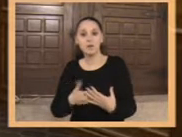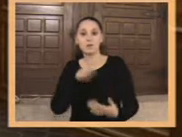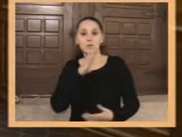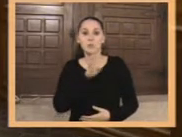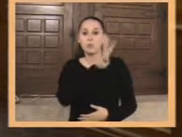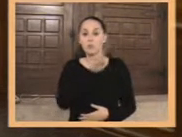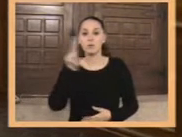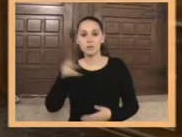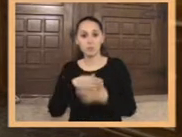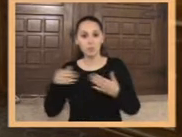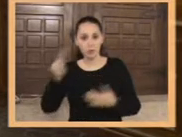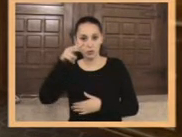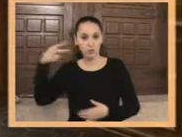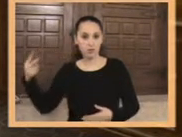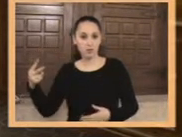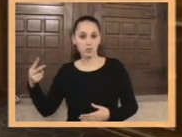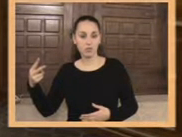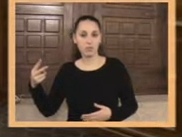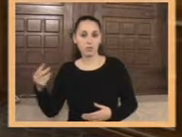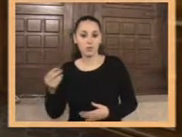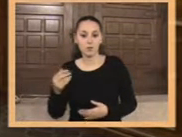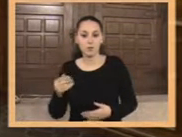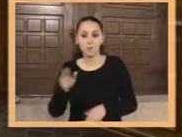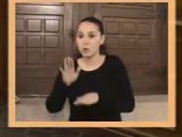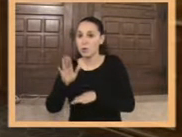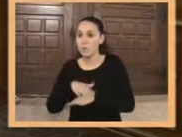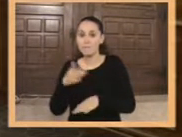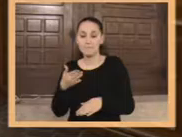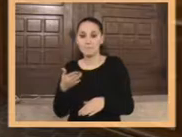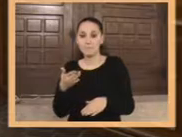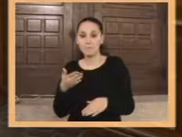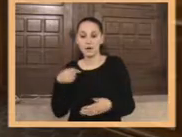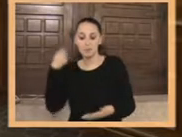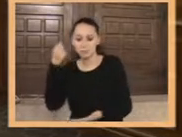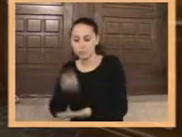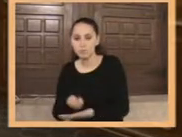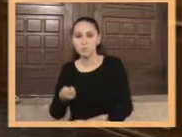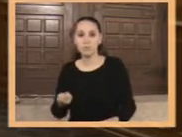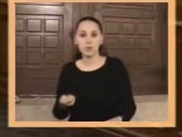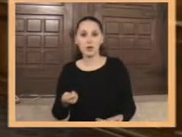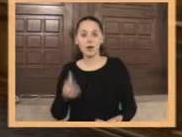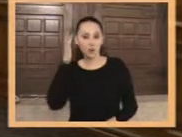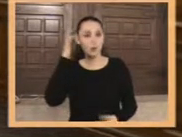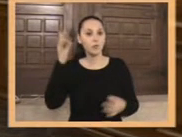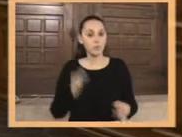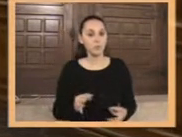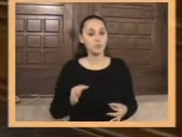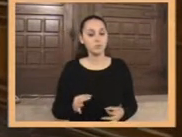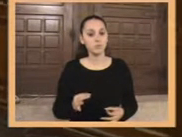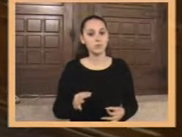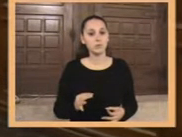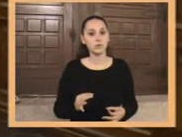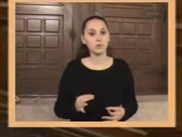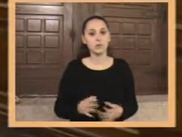de euros a la vuelta de la esquina para pagarlo, si no son más. Y creo que ahora hay momento de recoger recursos de todos los